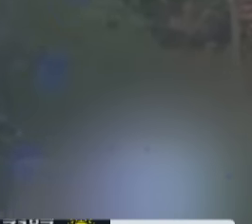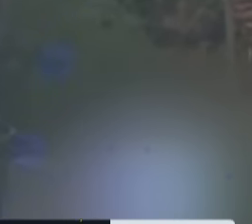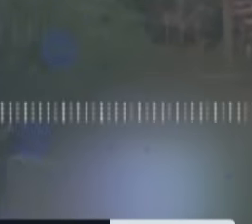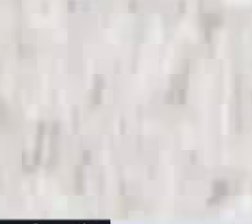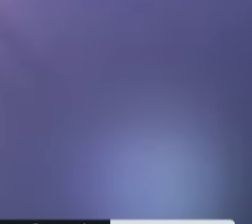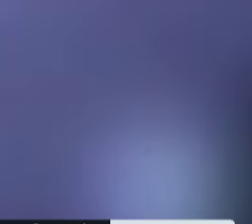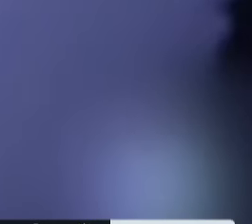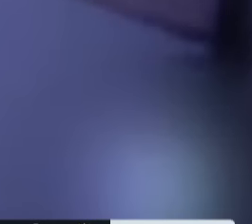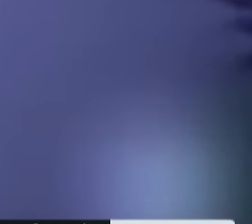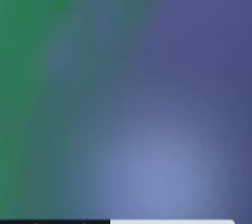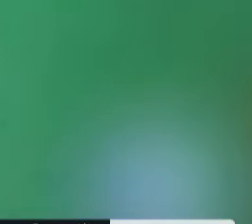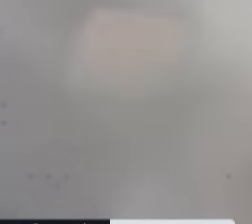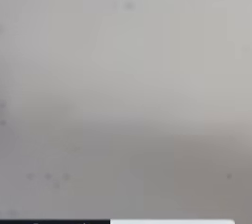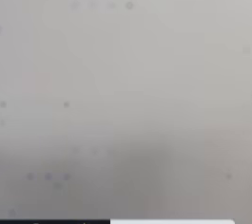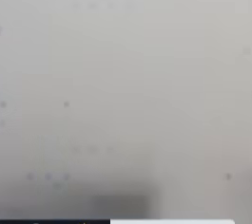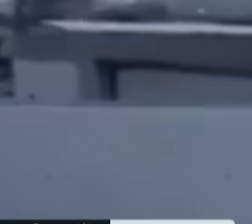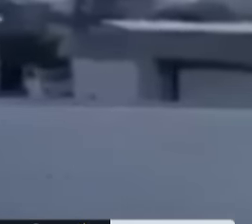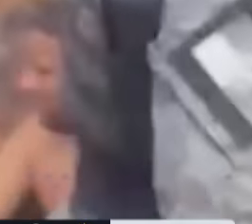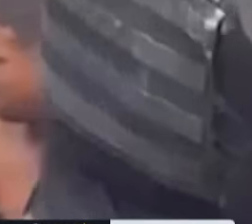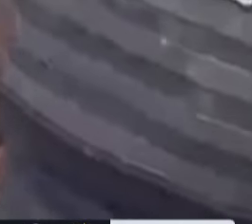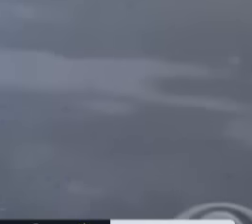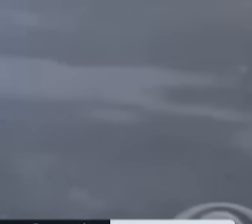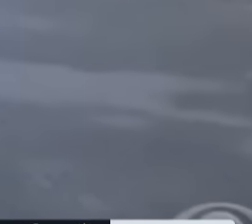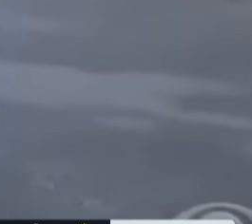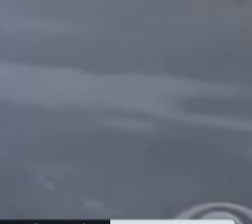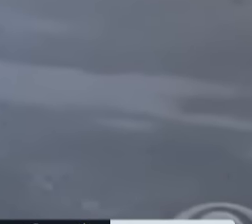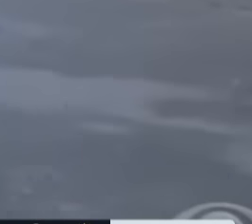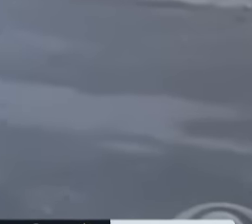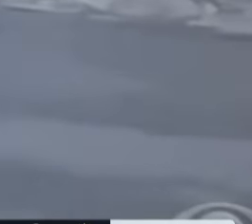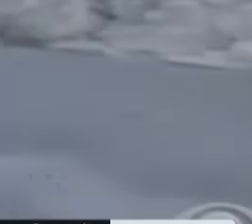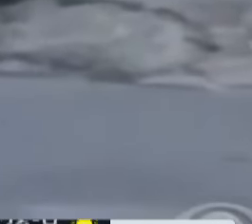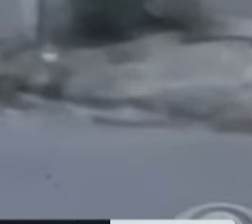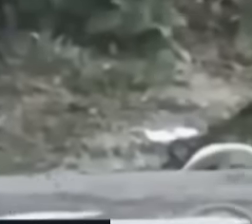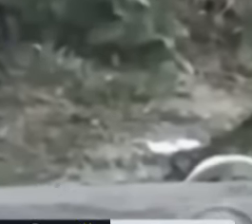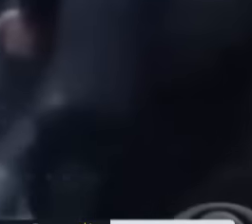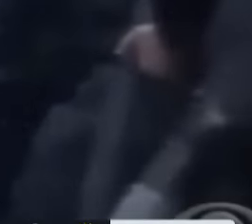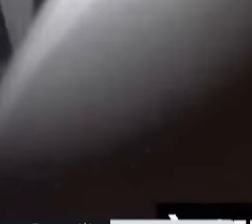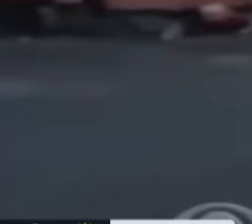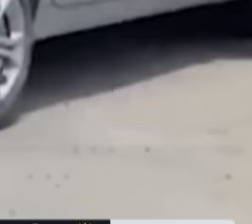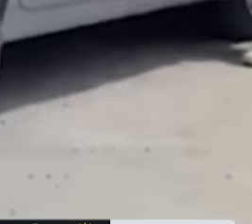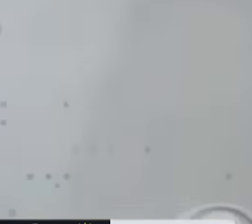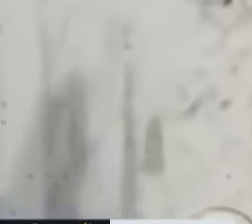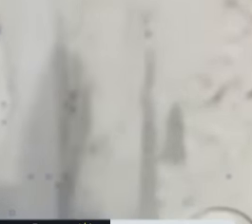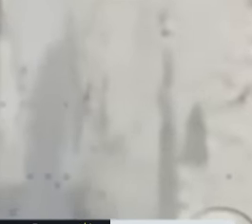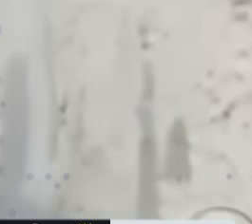era edificada. O conflito foi todo na mata. Então não creio que tivesse